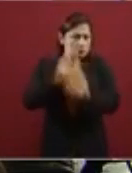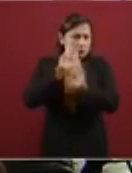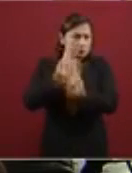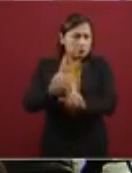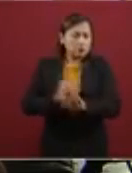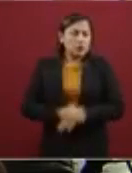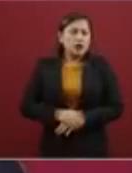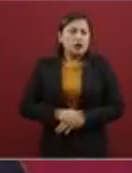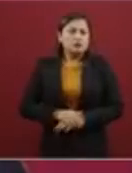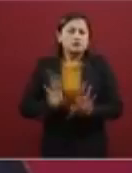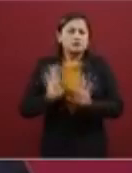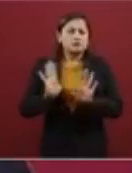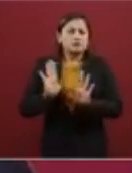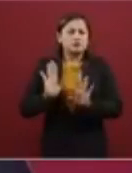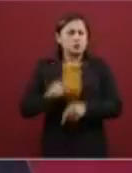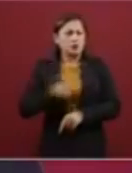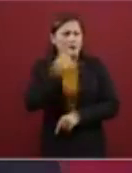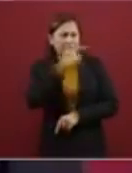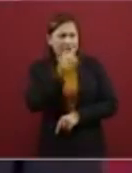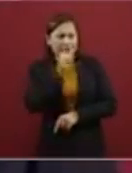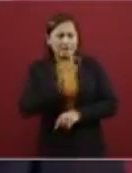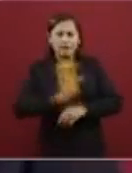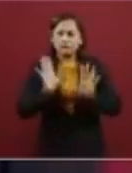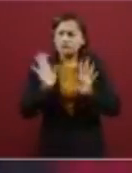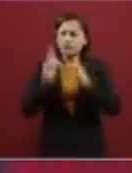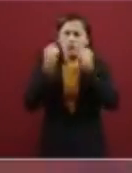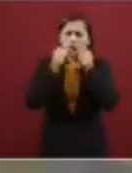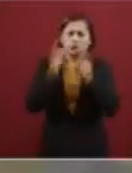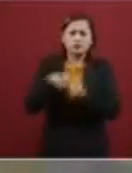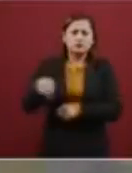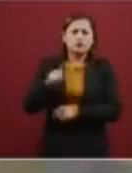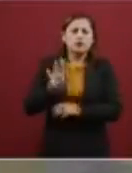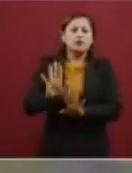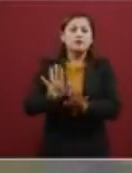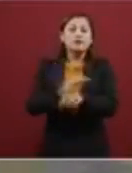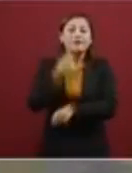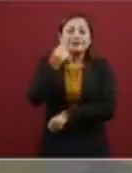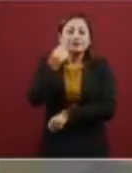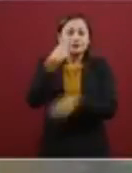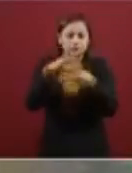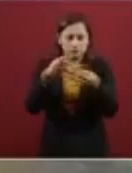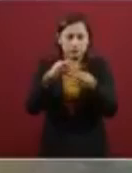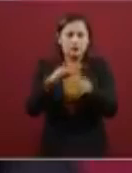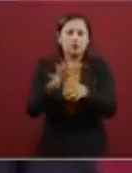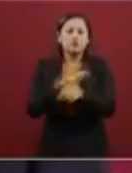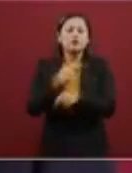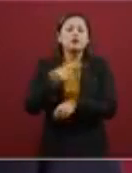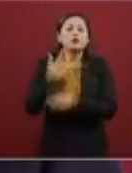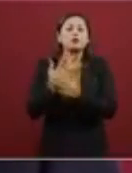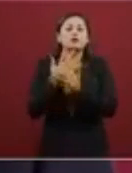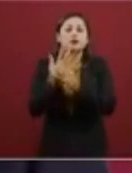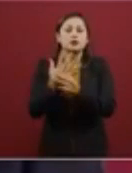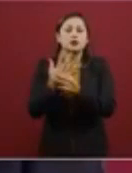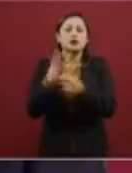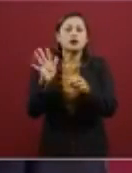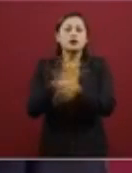van a revelar. No le hace. Pero ninguno de nosotros las va a revelar. No. ¿Sabes por qué lo dije? Porque quiero